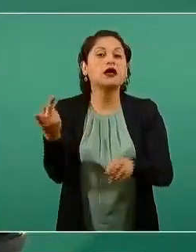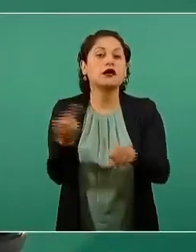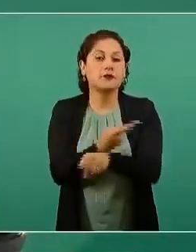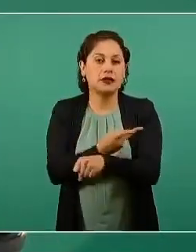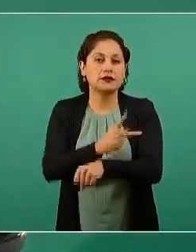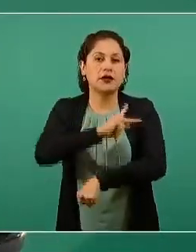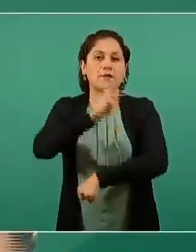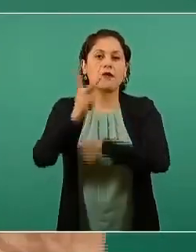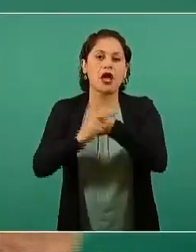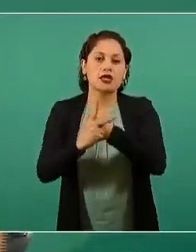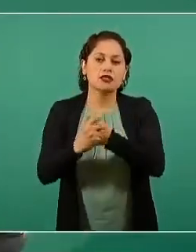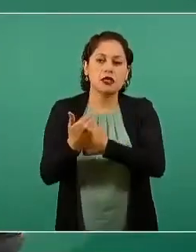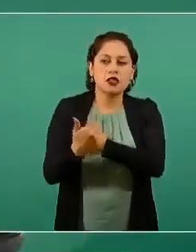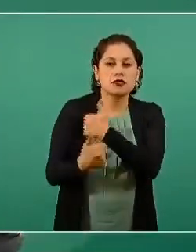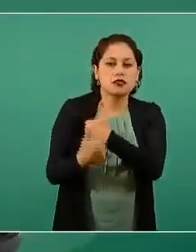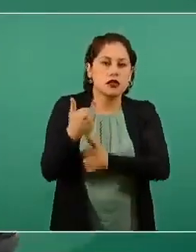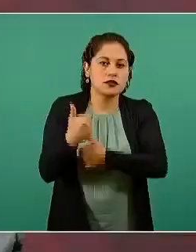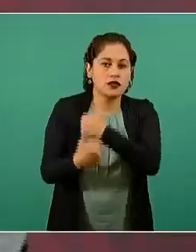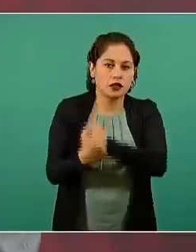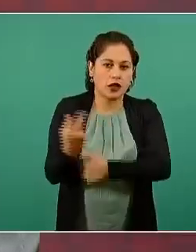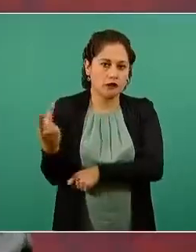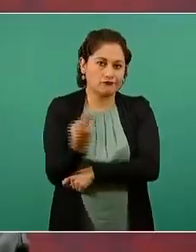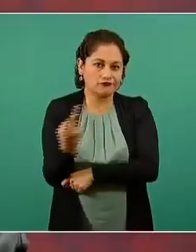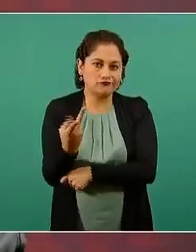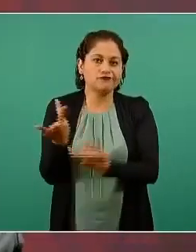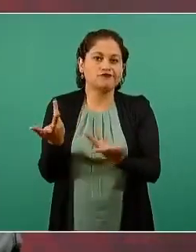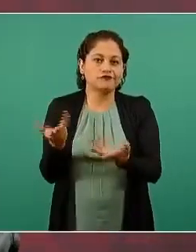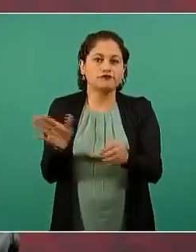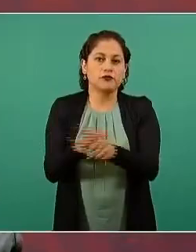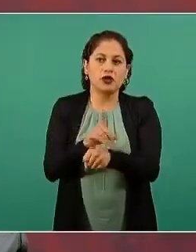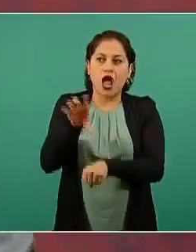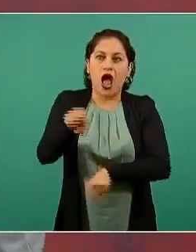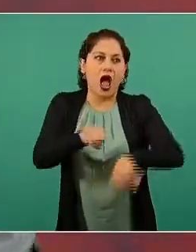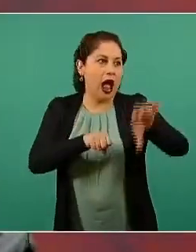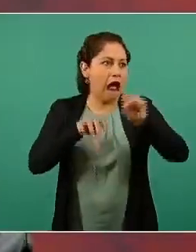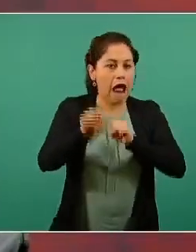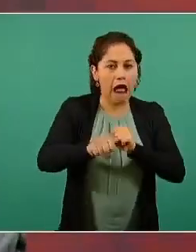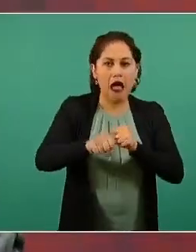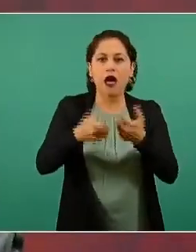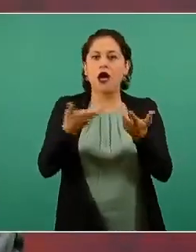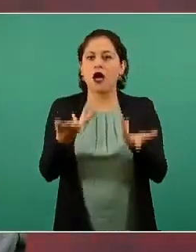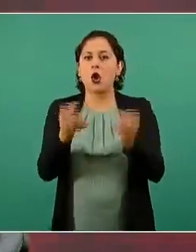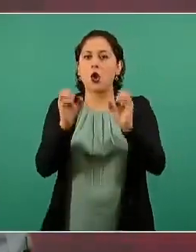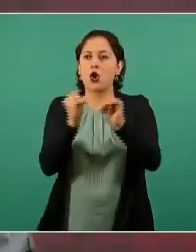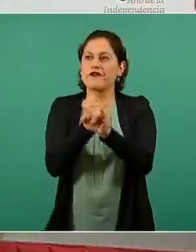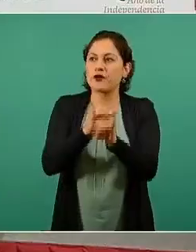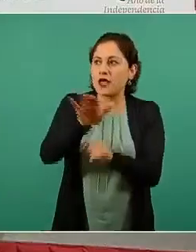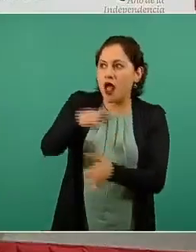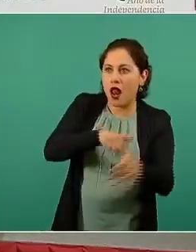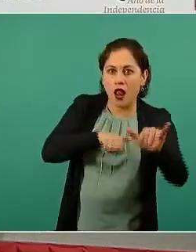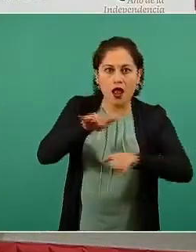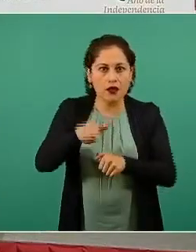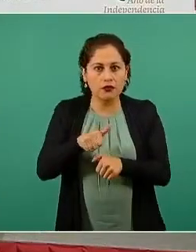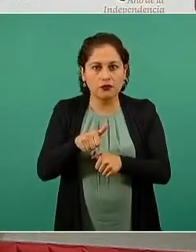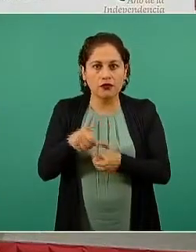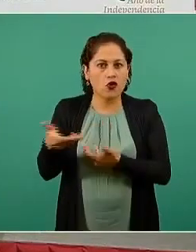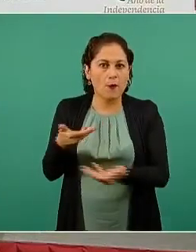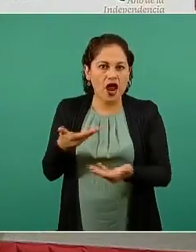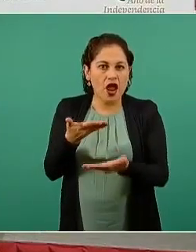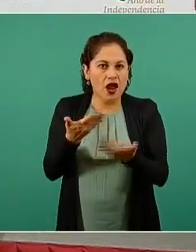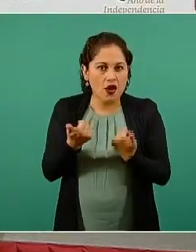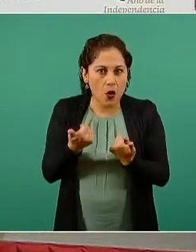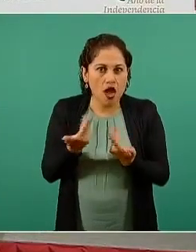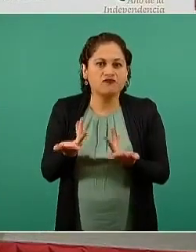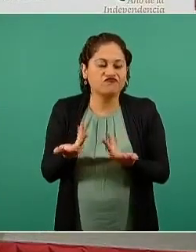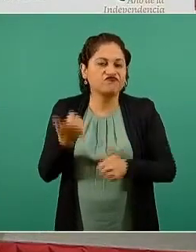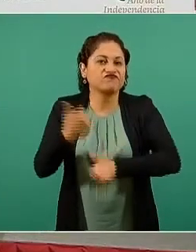en competencia por los recursos, por la oportunidad, por la información, en vez de cooperar. Y